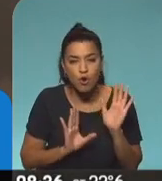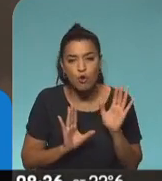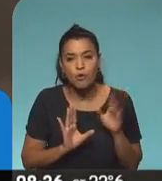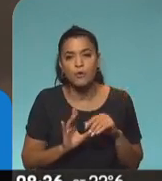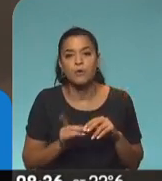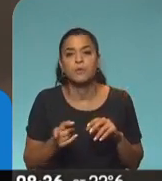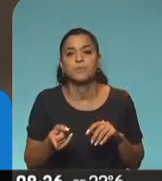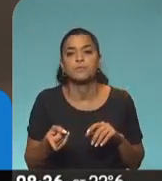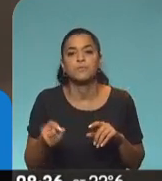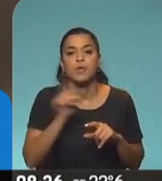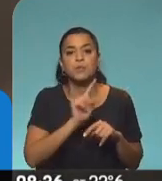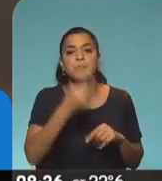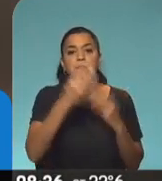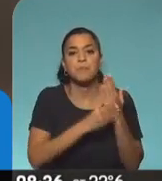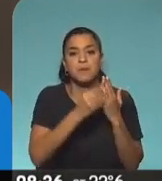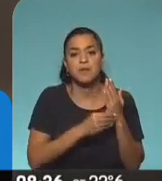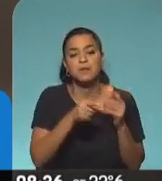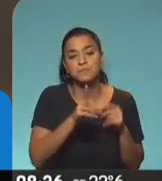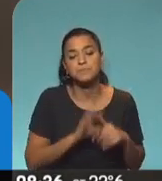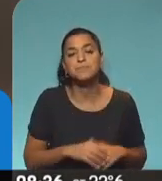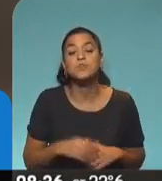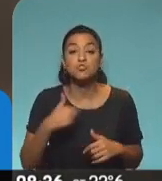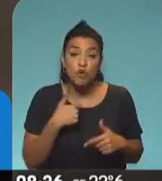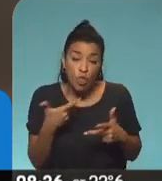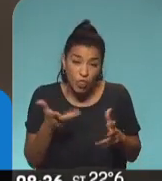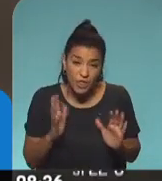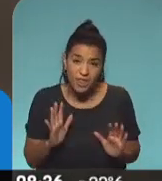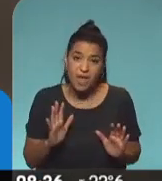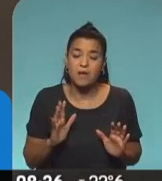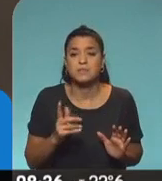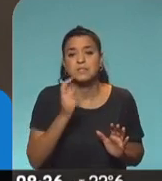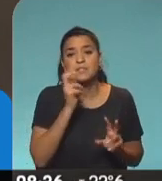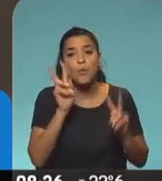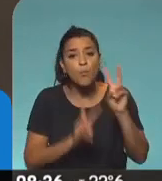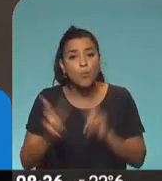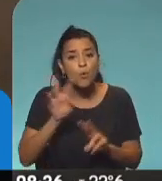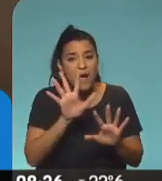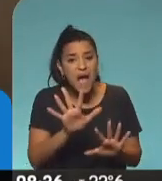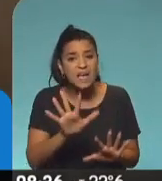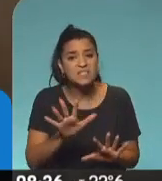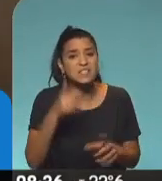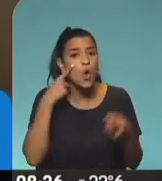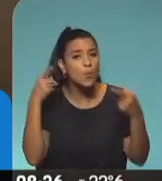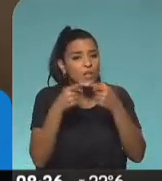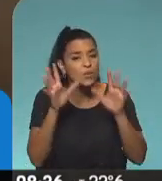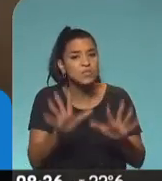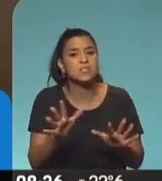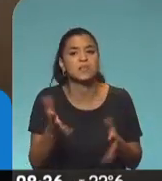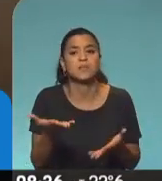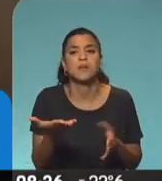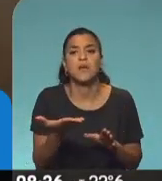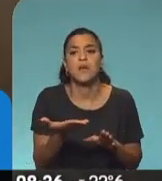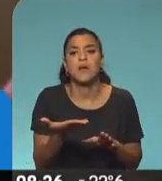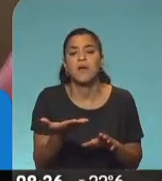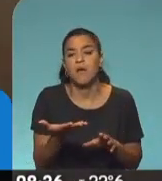partido del primer ministro Netanyahu. Yo lo que diría es que si busca esa intención, no es nada que no haya